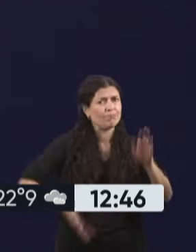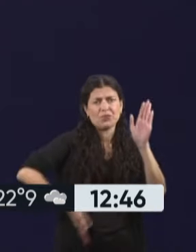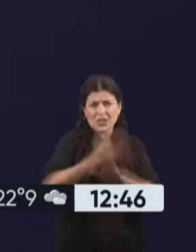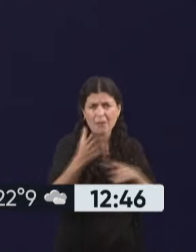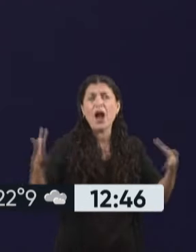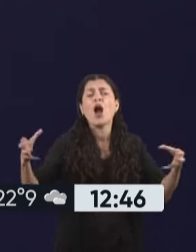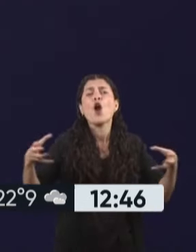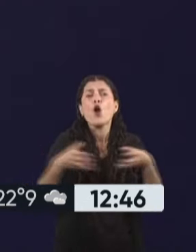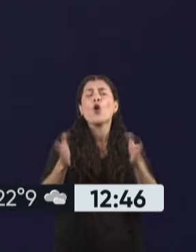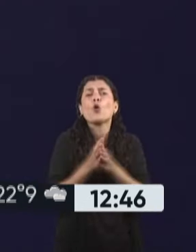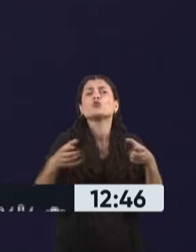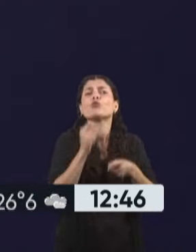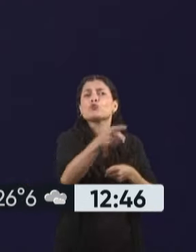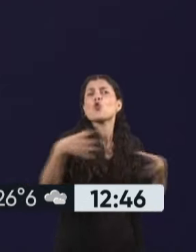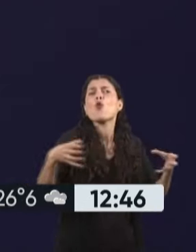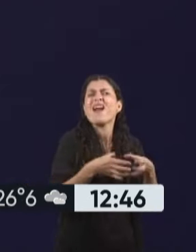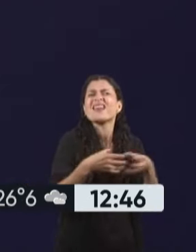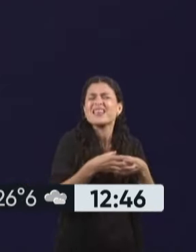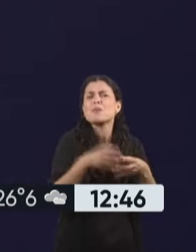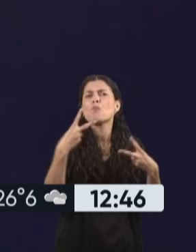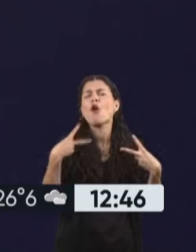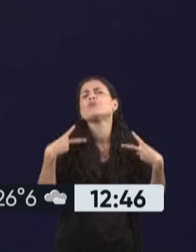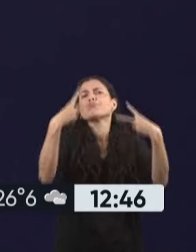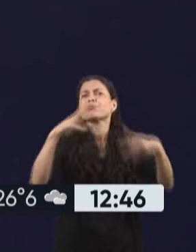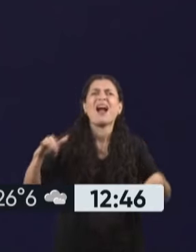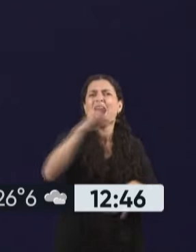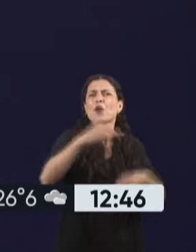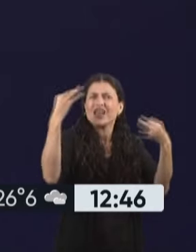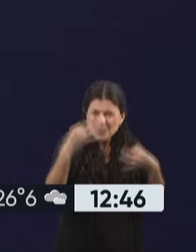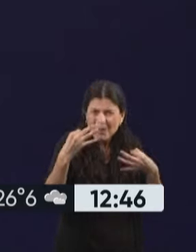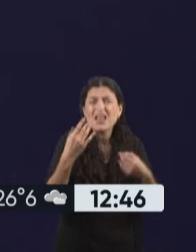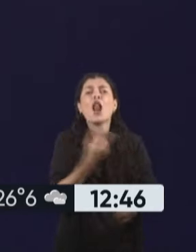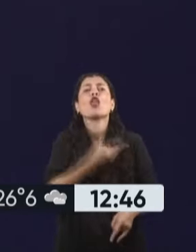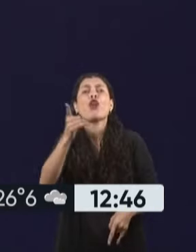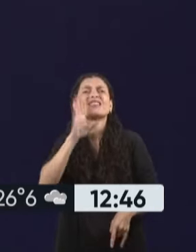la comitiva en un vuelo especial rumbo a Washington, D.C.,